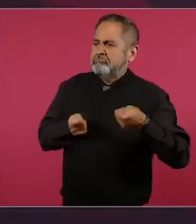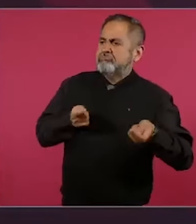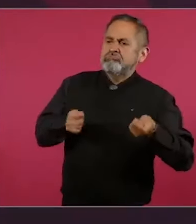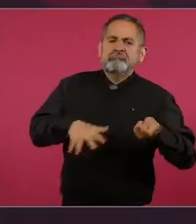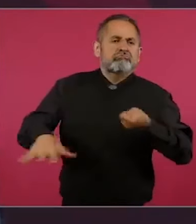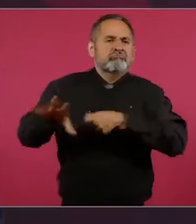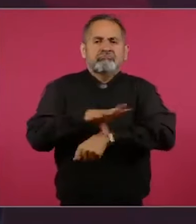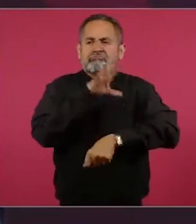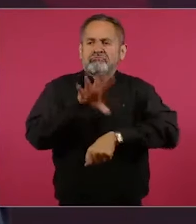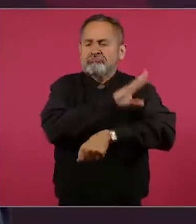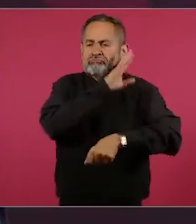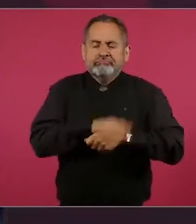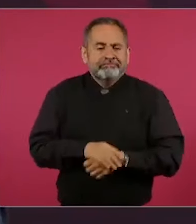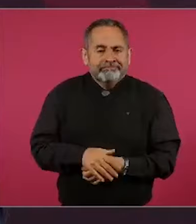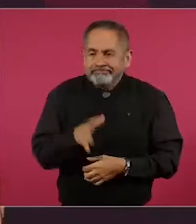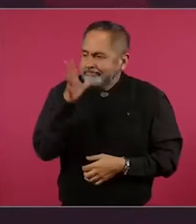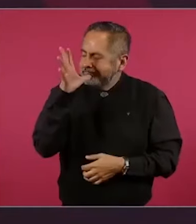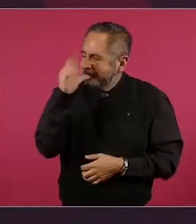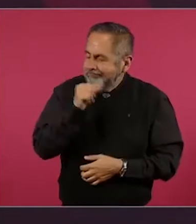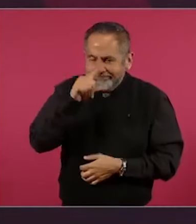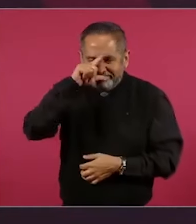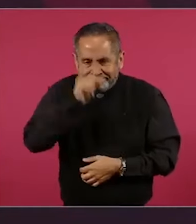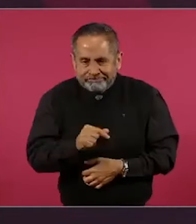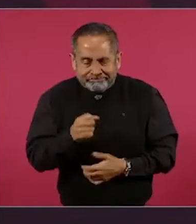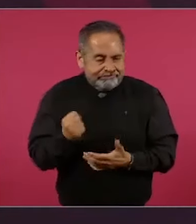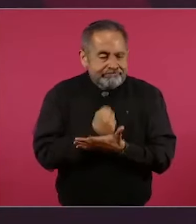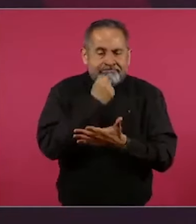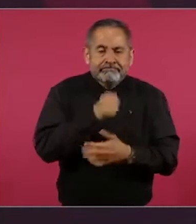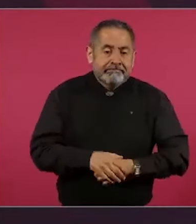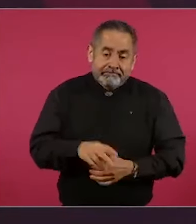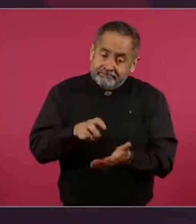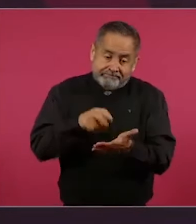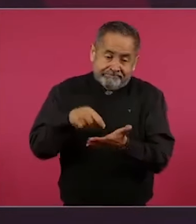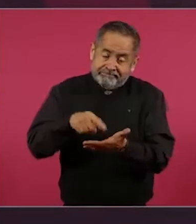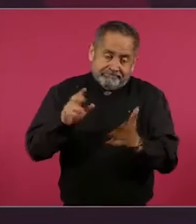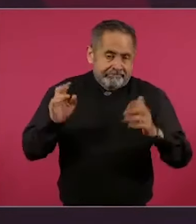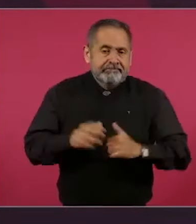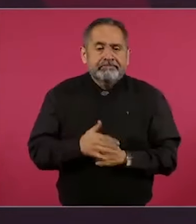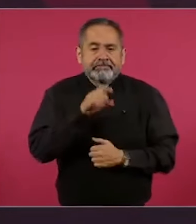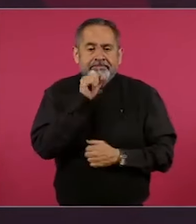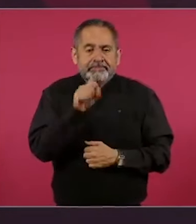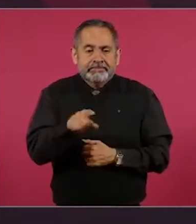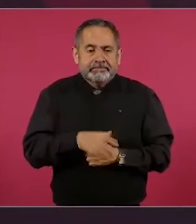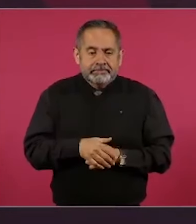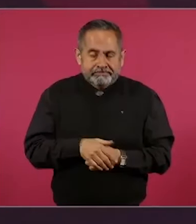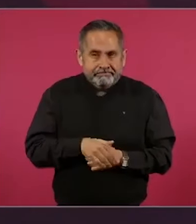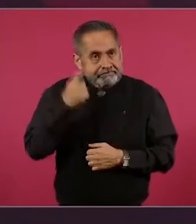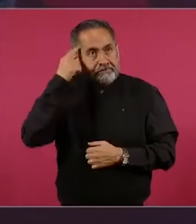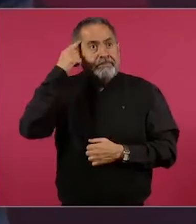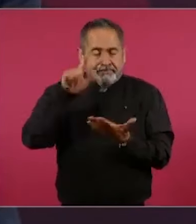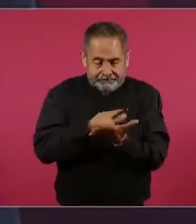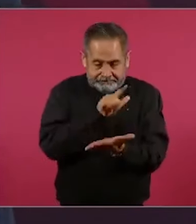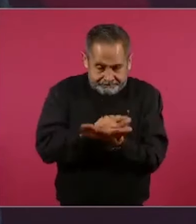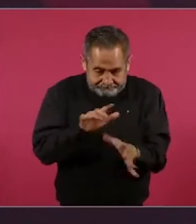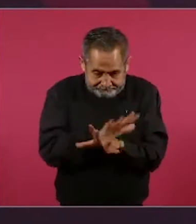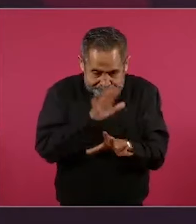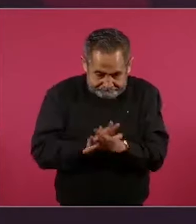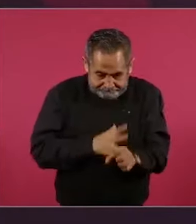industria eléctrica. Ya no vamos a poder hacer reformas